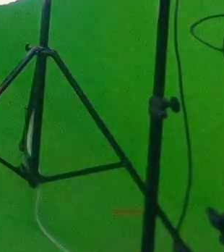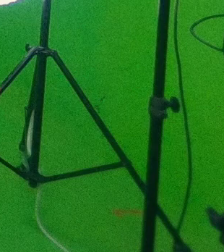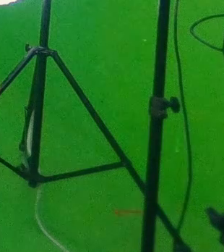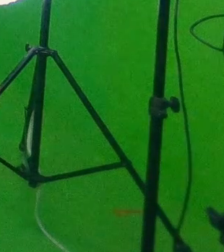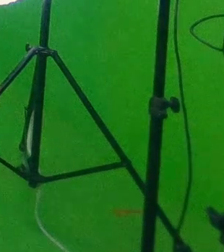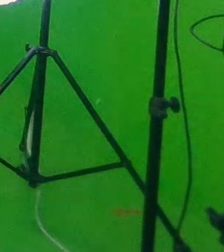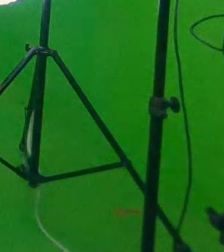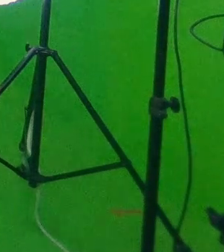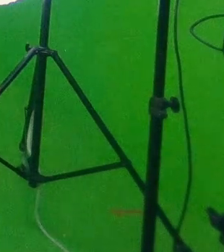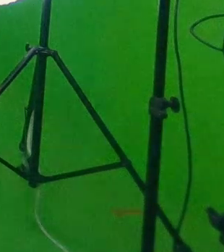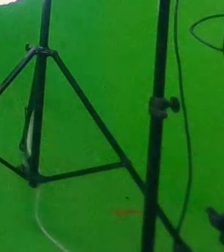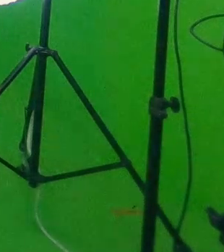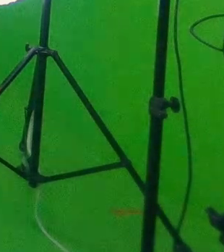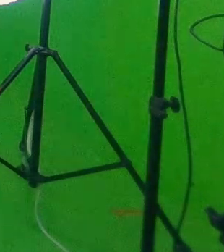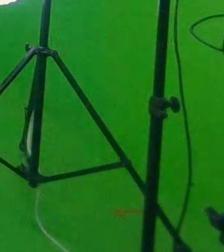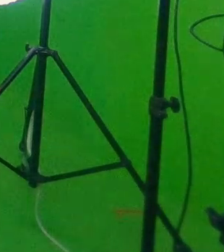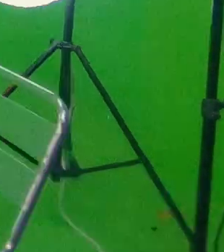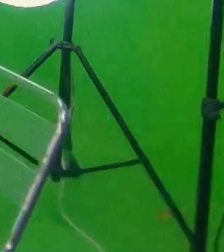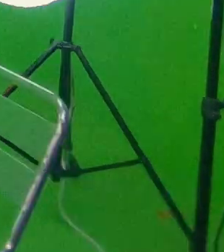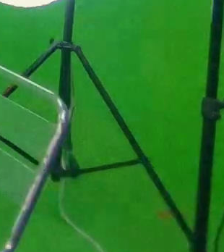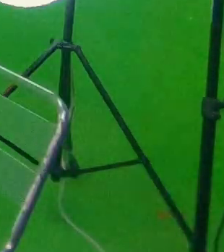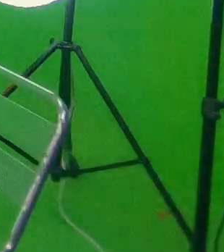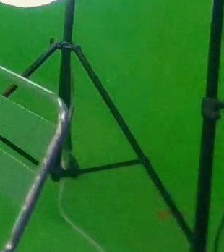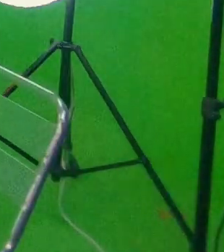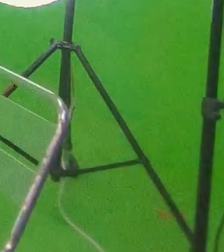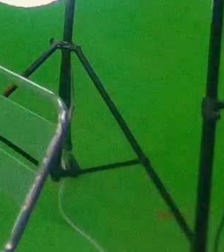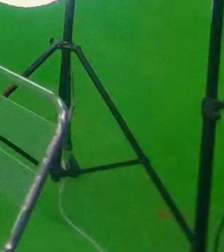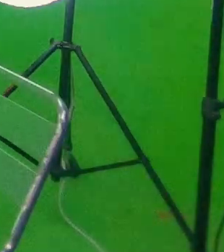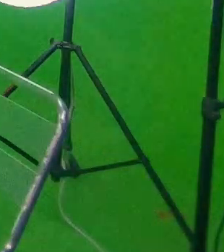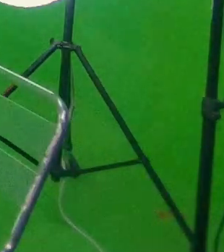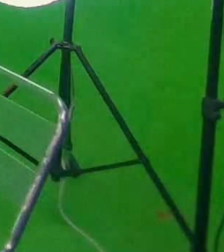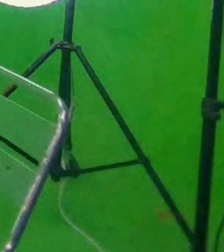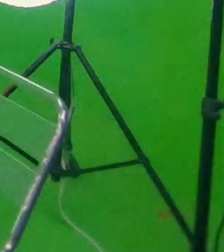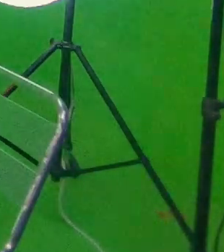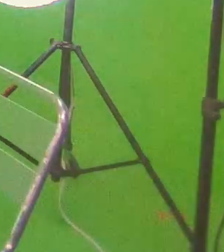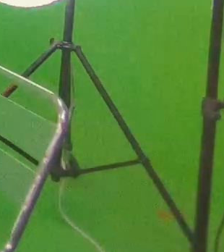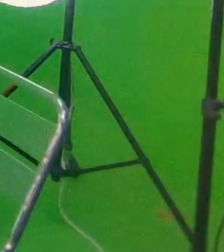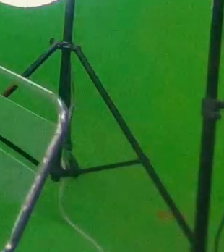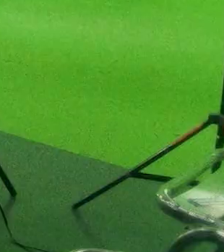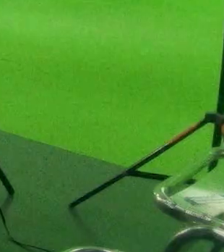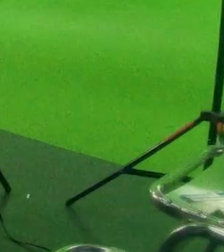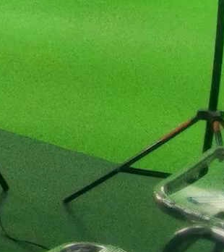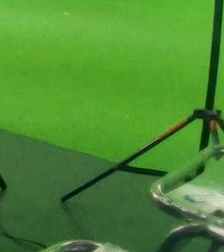Ahora